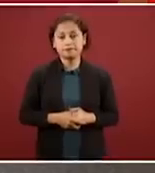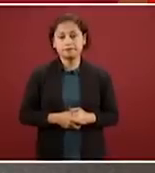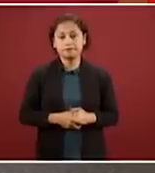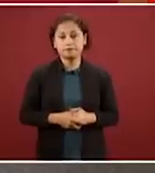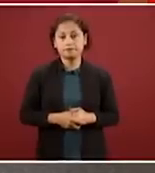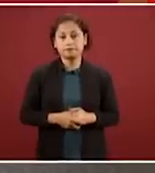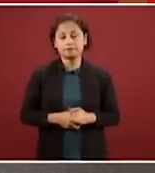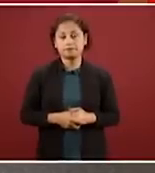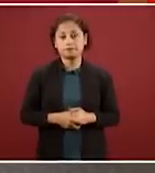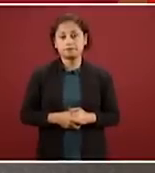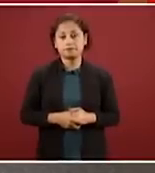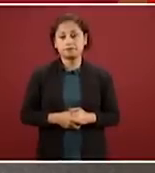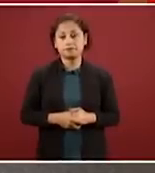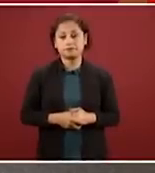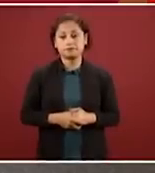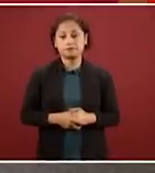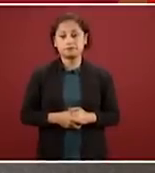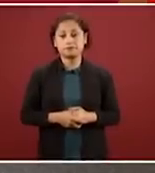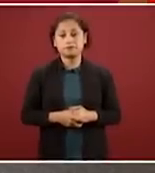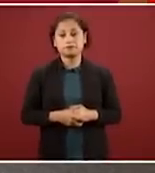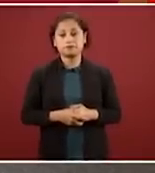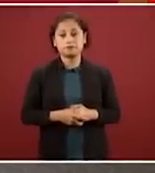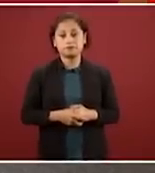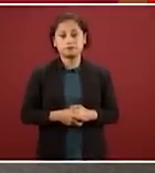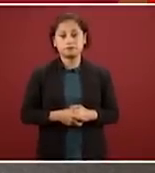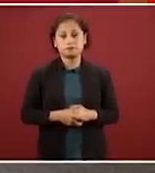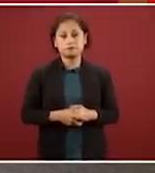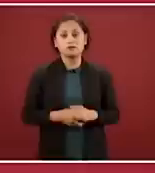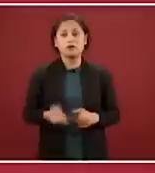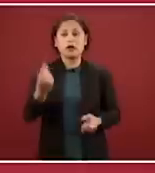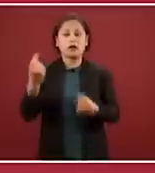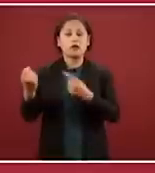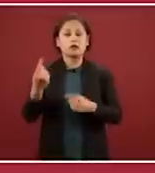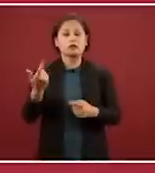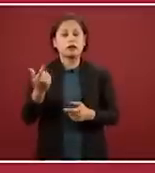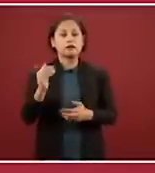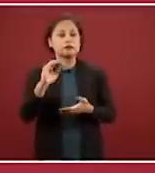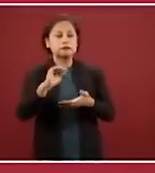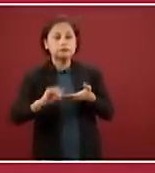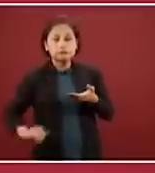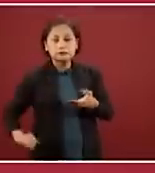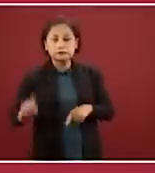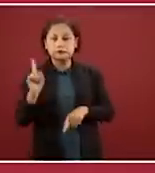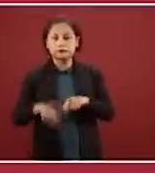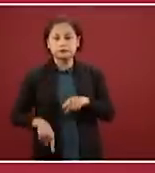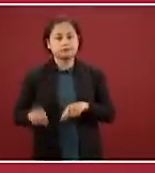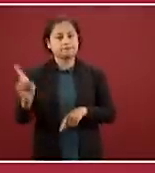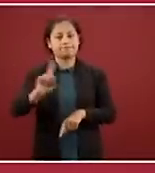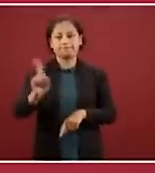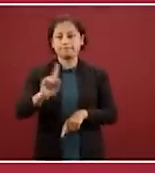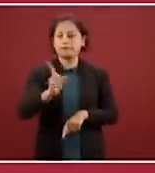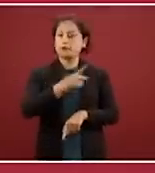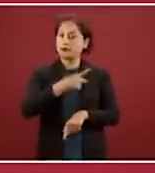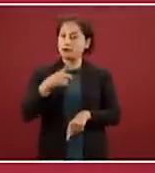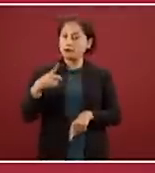Que no se pague menos a los trabajadores,